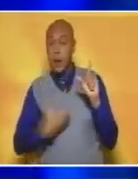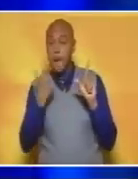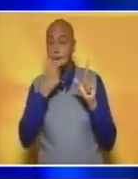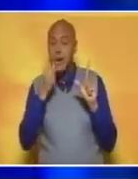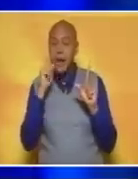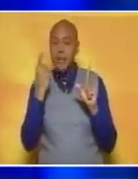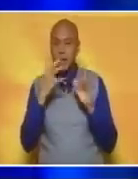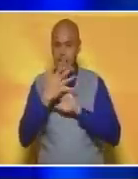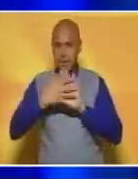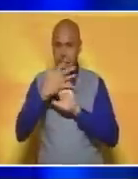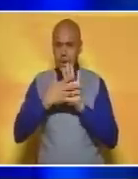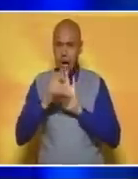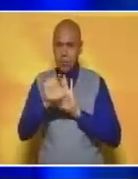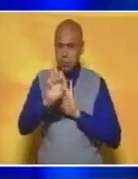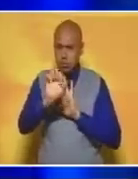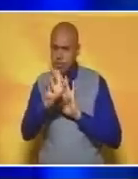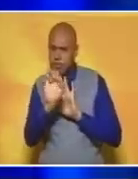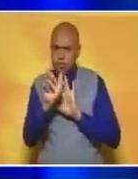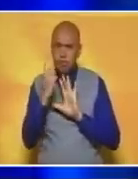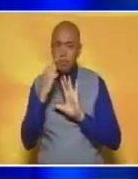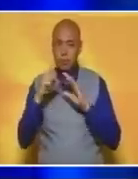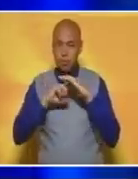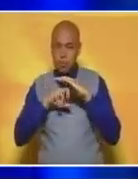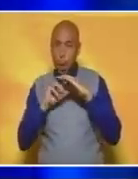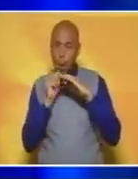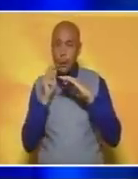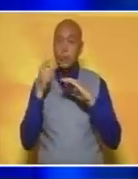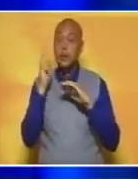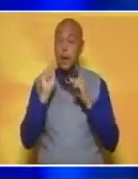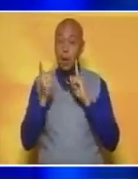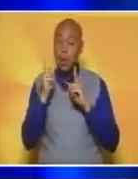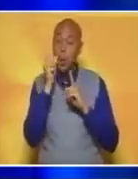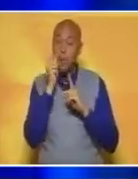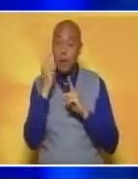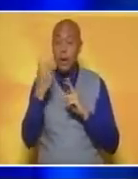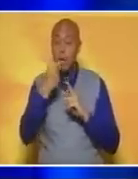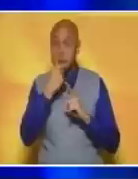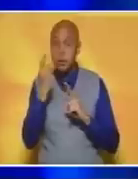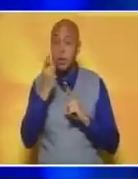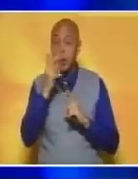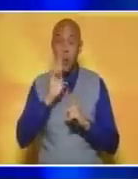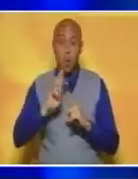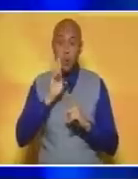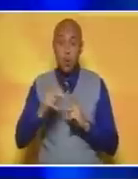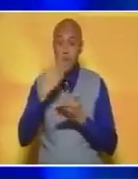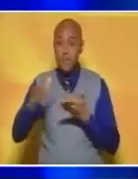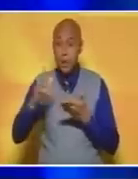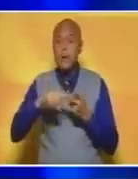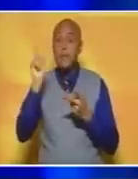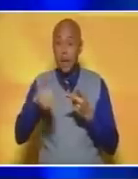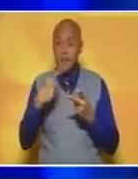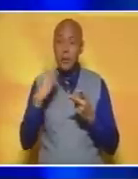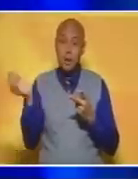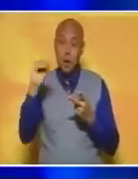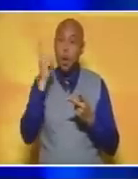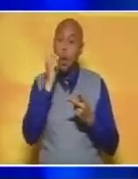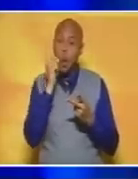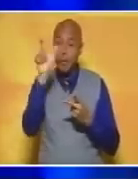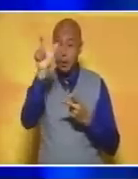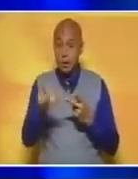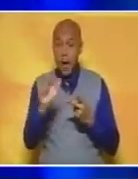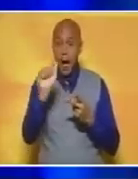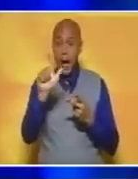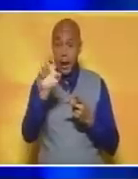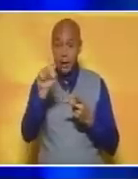Gran Carpa. Luego de que fuesen despedidos el gerente general y el manager de Astros de Houston, ahora fue el turno del manager Alex Cora